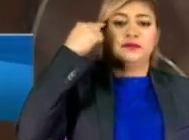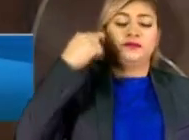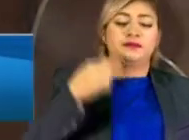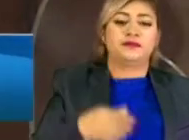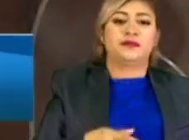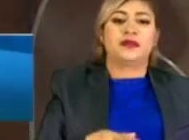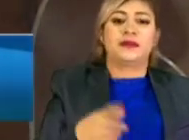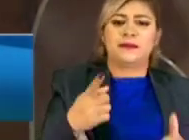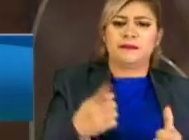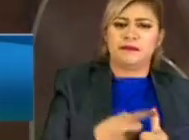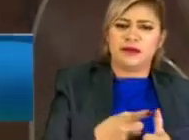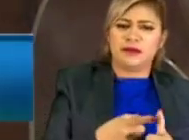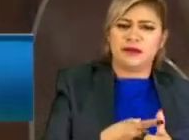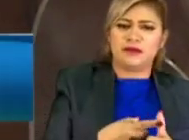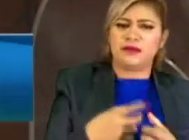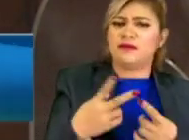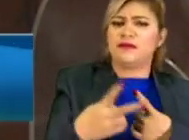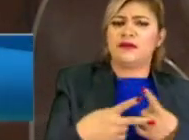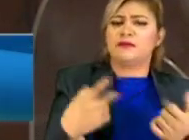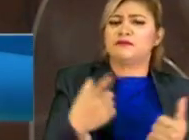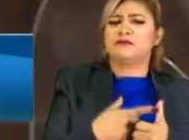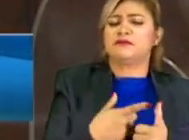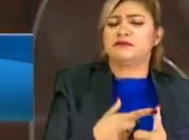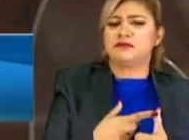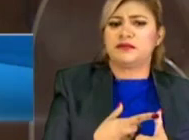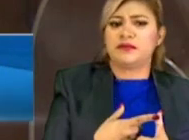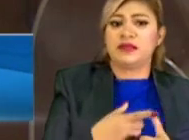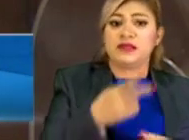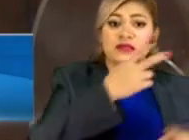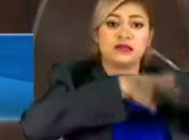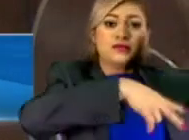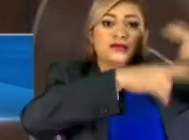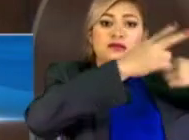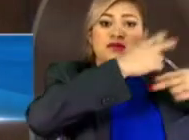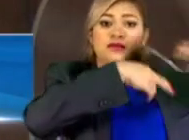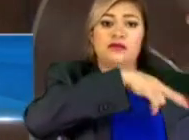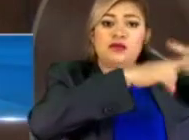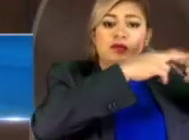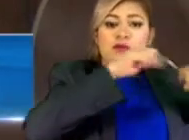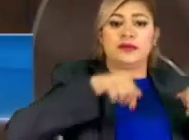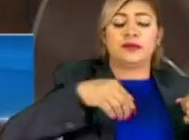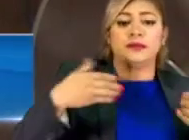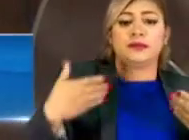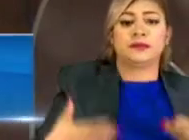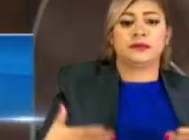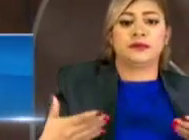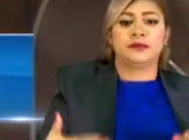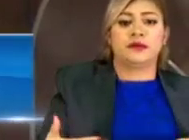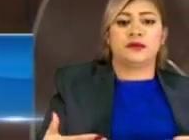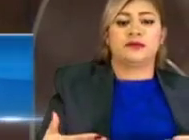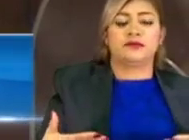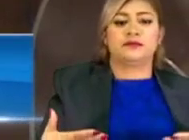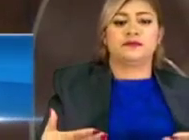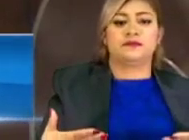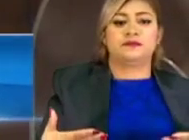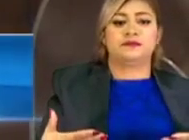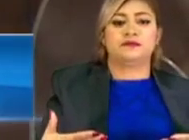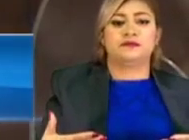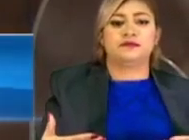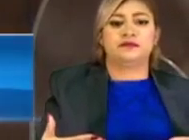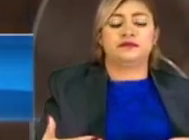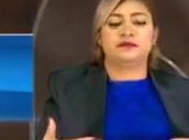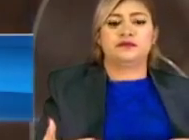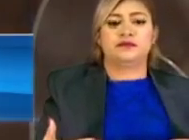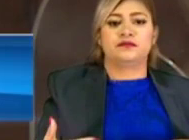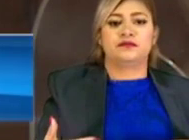Es la primera vez en la historia de la República que nuestra Corte Suprema tendrá, a